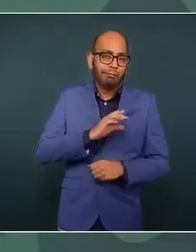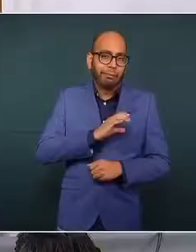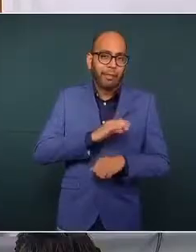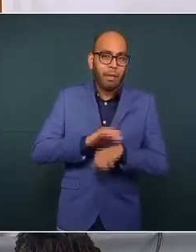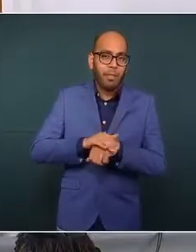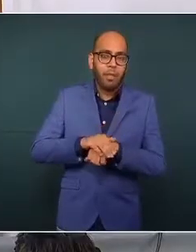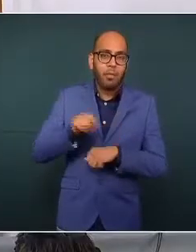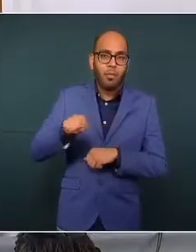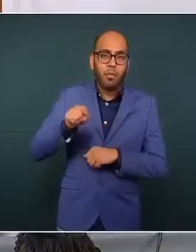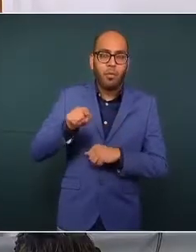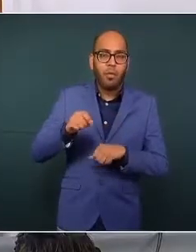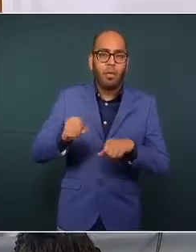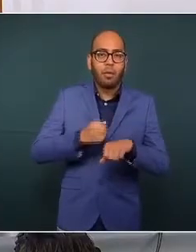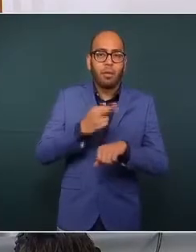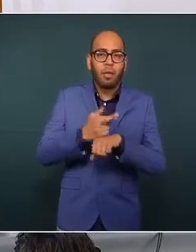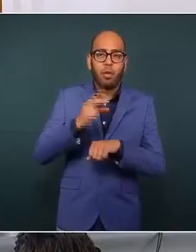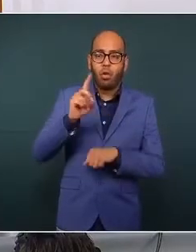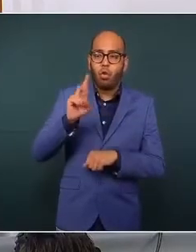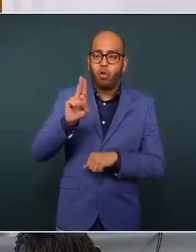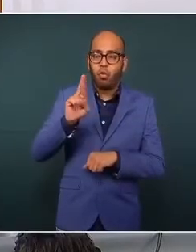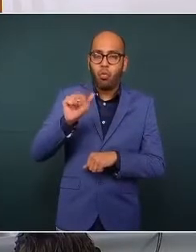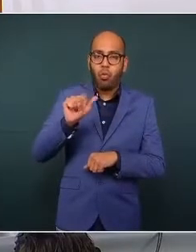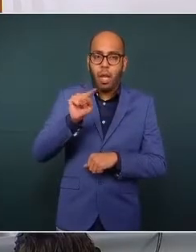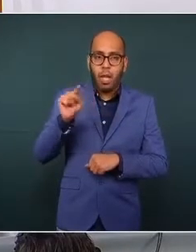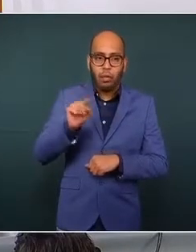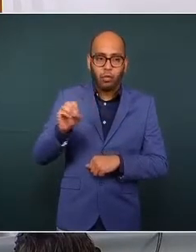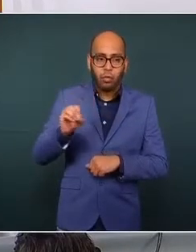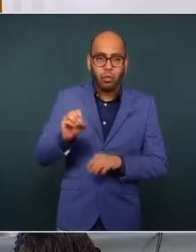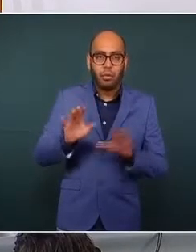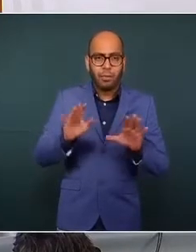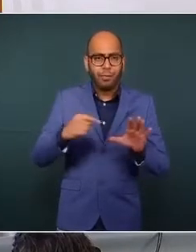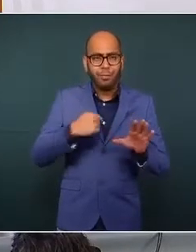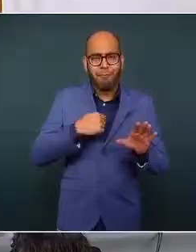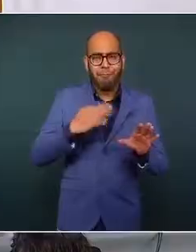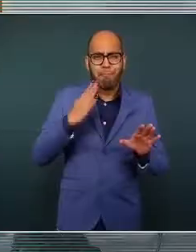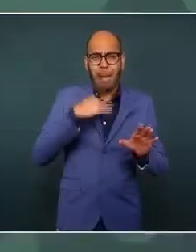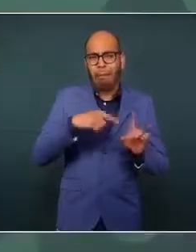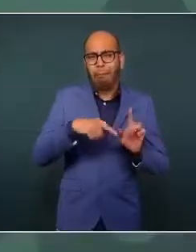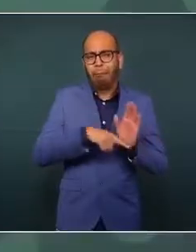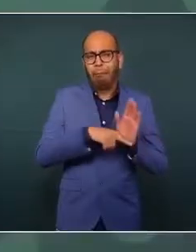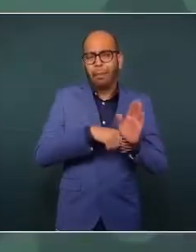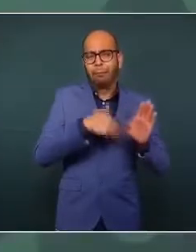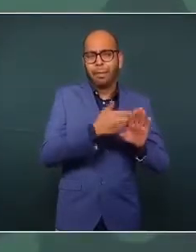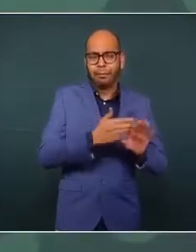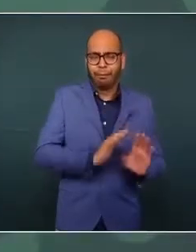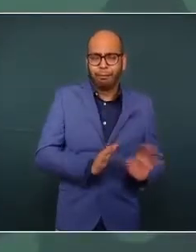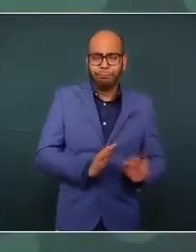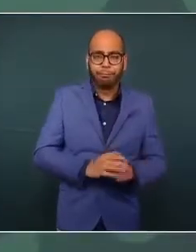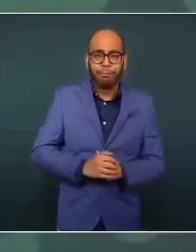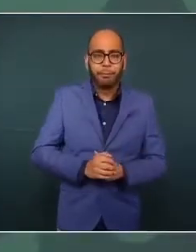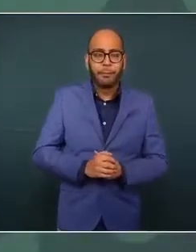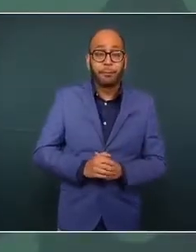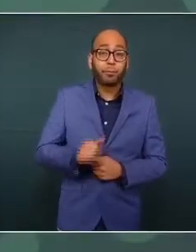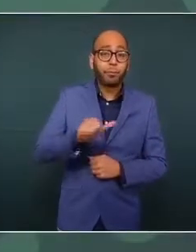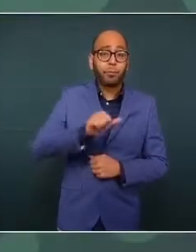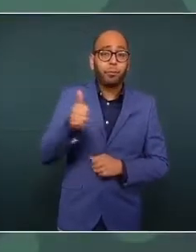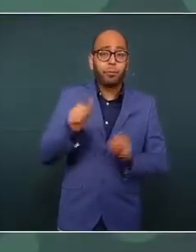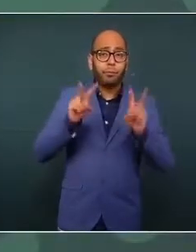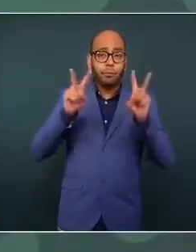que no es alguna cosa mala en contra de las Fuerzas Armadas. Y el otro tema que